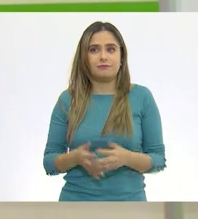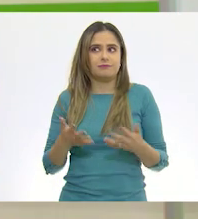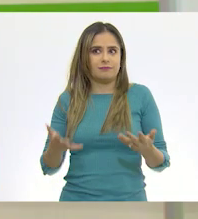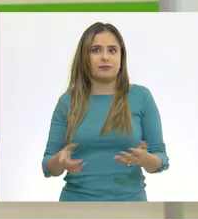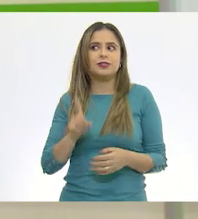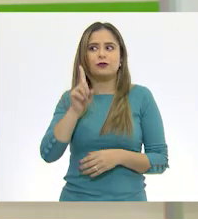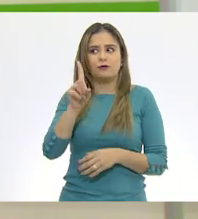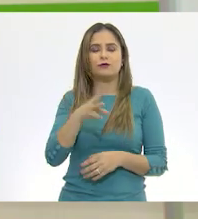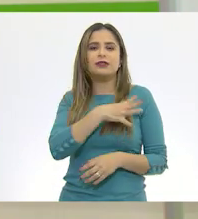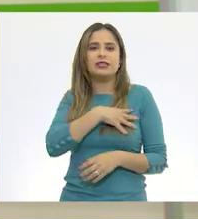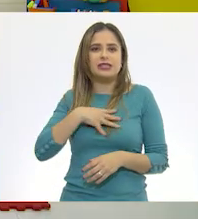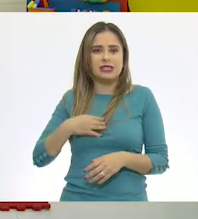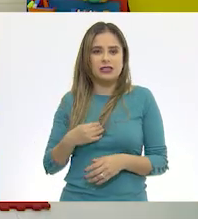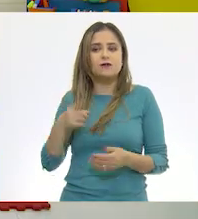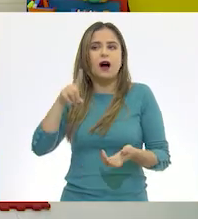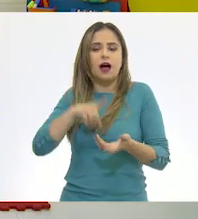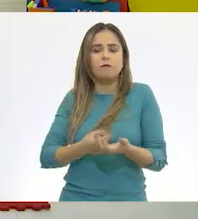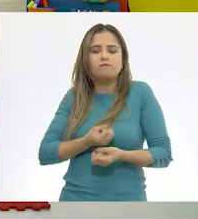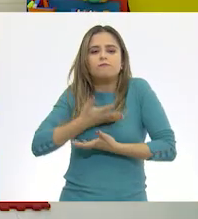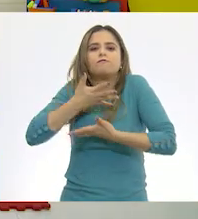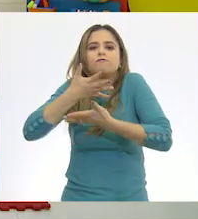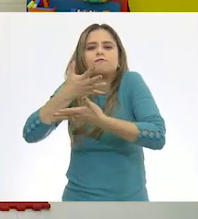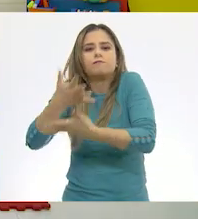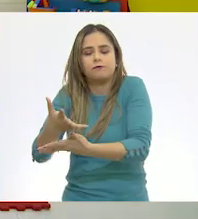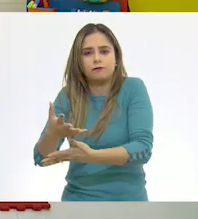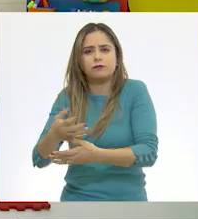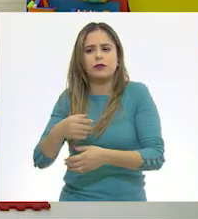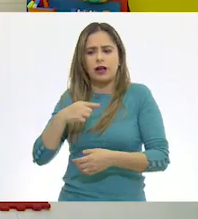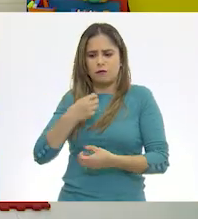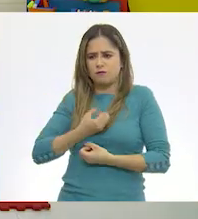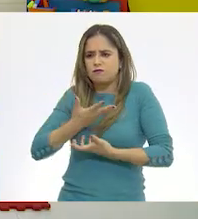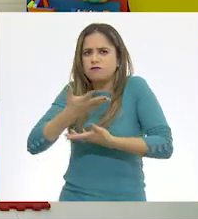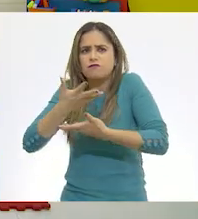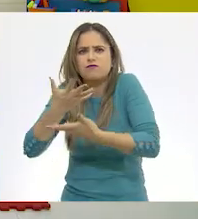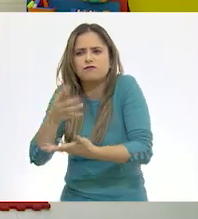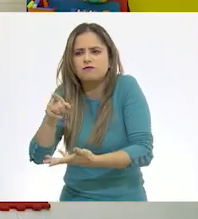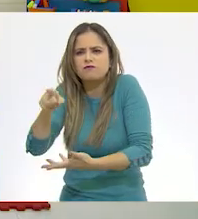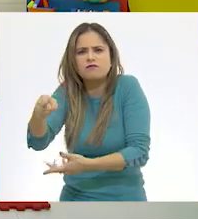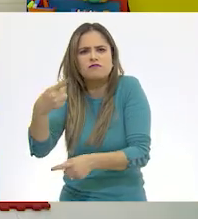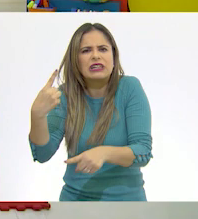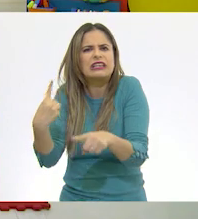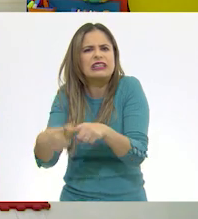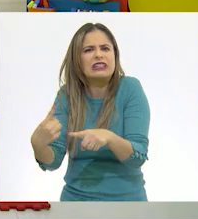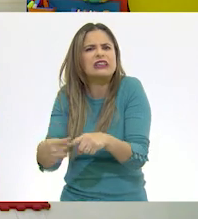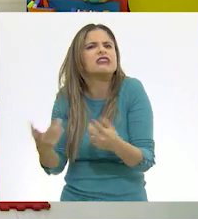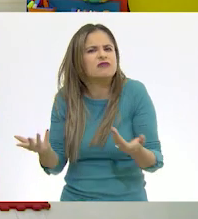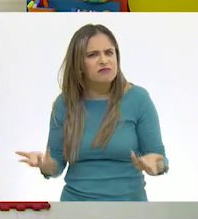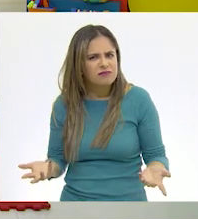Un hijo. Bien. ¿A quién está dirigido el poema?